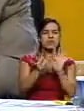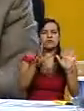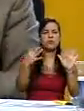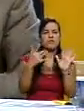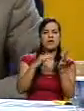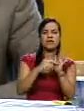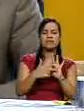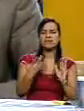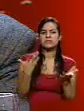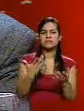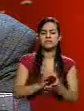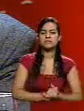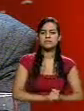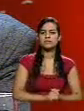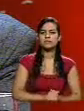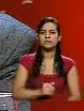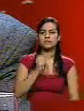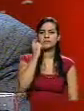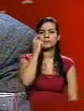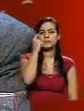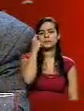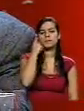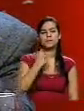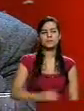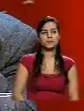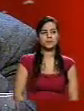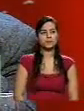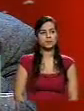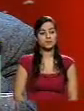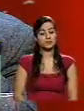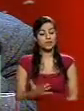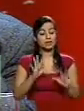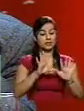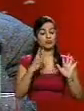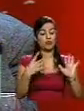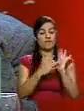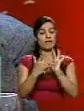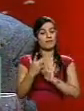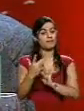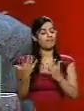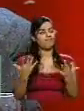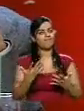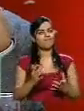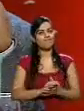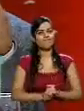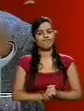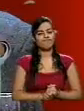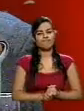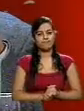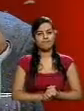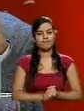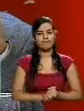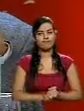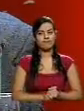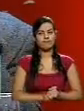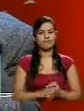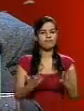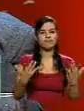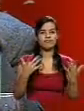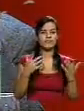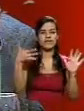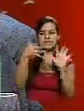hoy? Bueno, digamos, el 19 de abril tiene una connotación más allá de lo